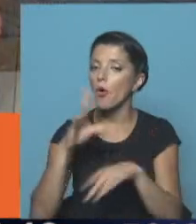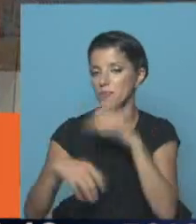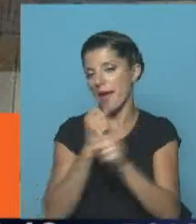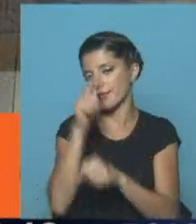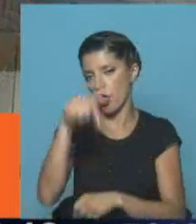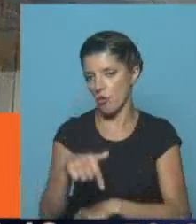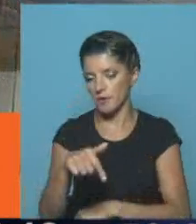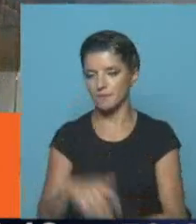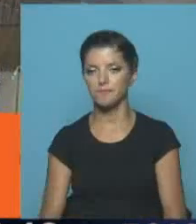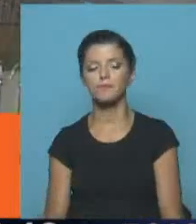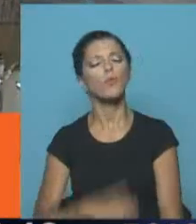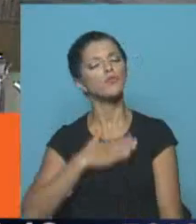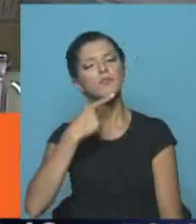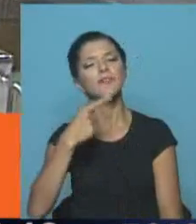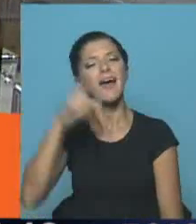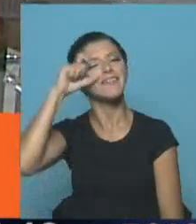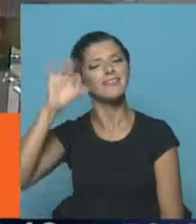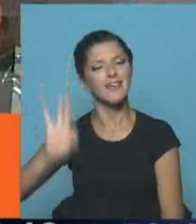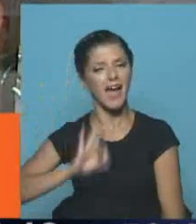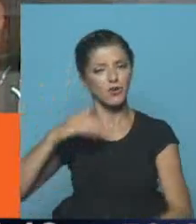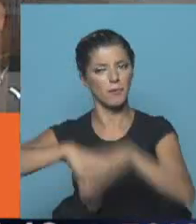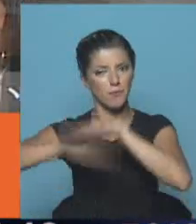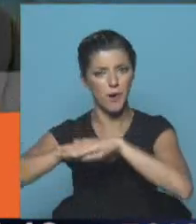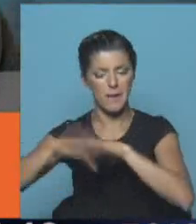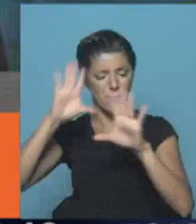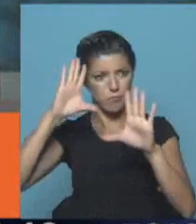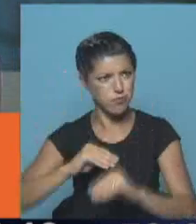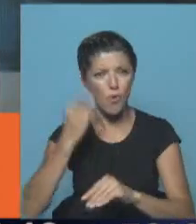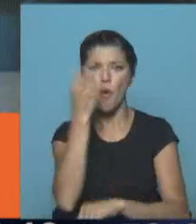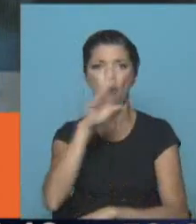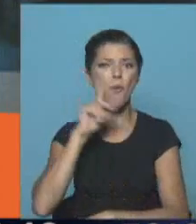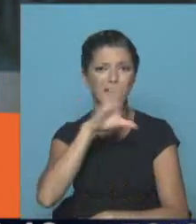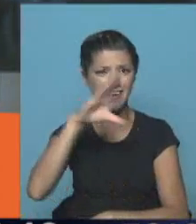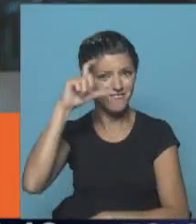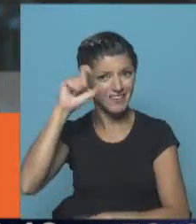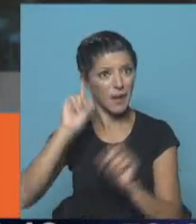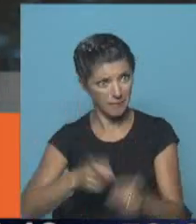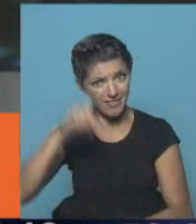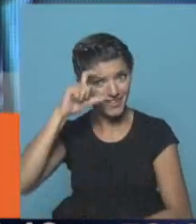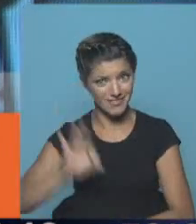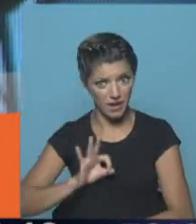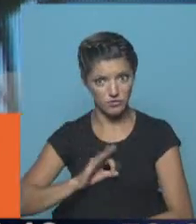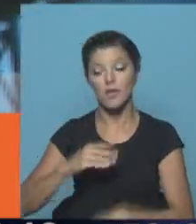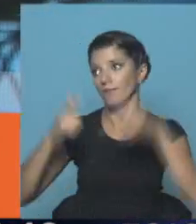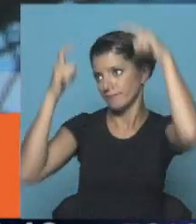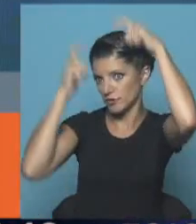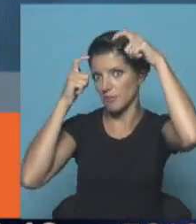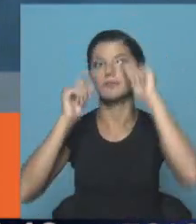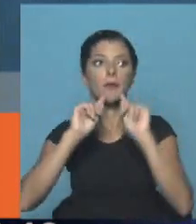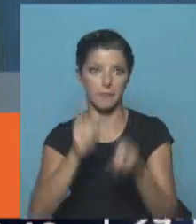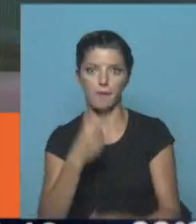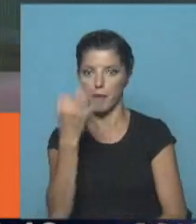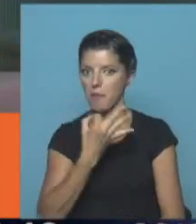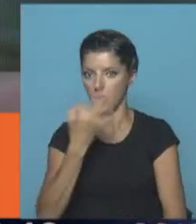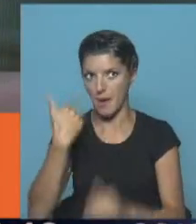Cuando hablaba de los 10 años de límite, me olvidé de Álvaro Uribe en Colombia, que también llegó a los 10 años. Bueno, Chávez lo superó también.